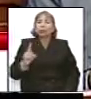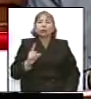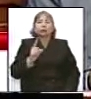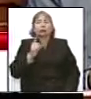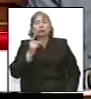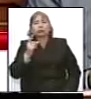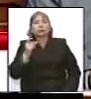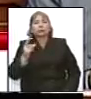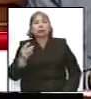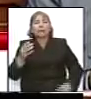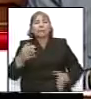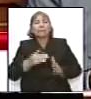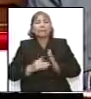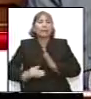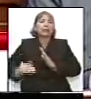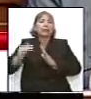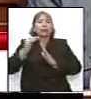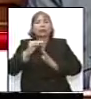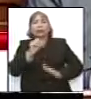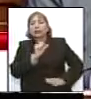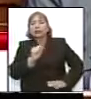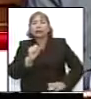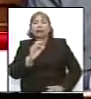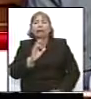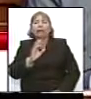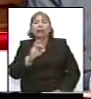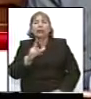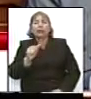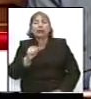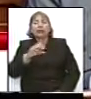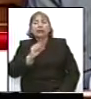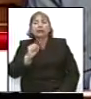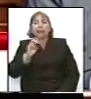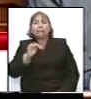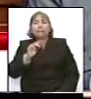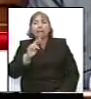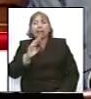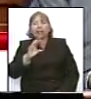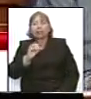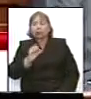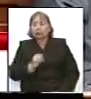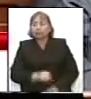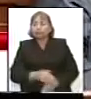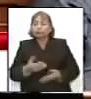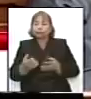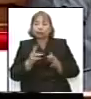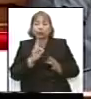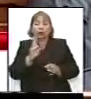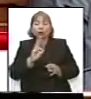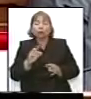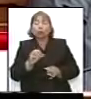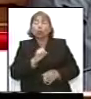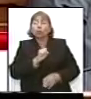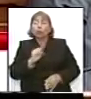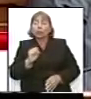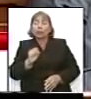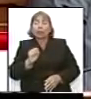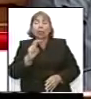al Colegio Mayor Real de San Felipe y San Marcos. Con resolución suprema